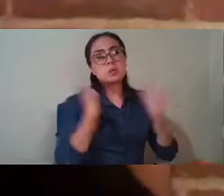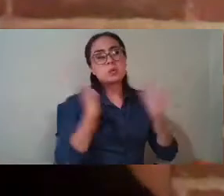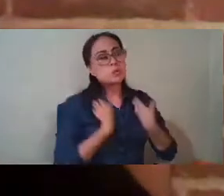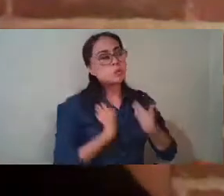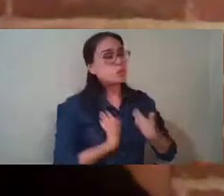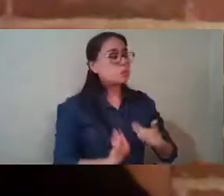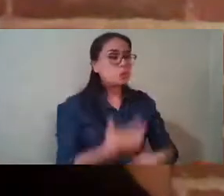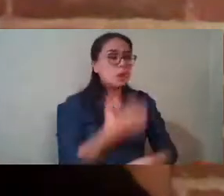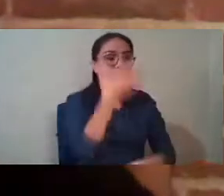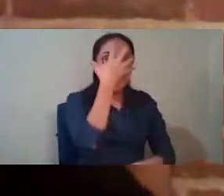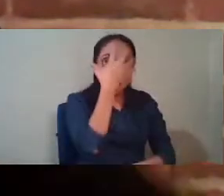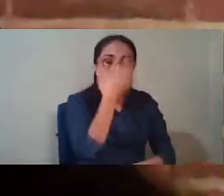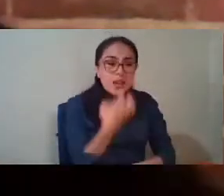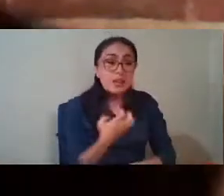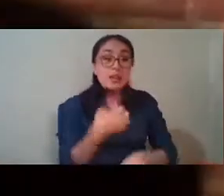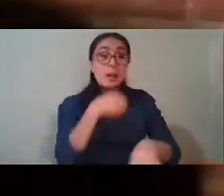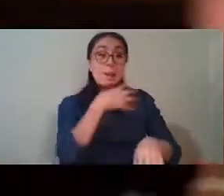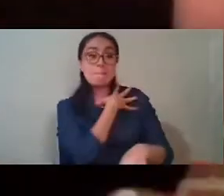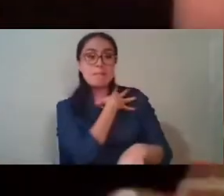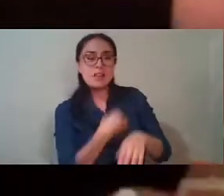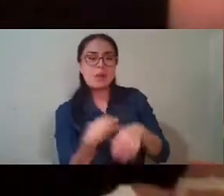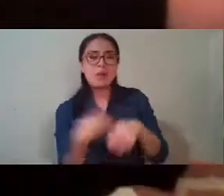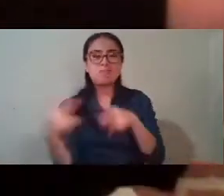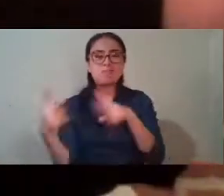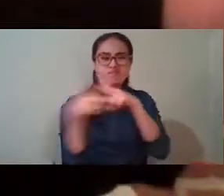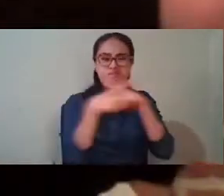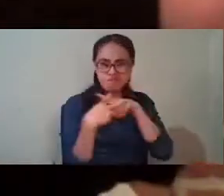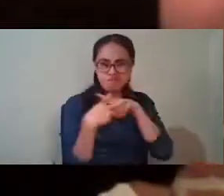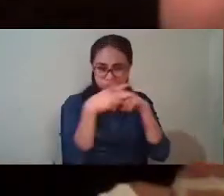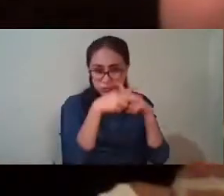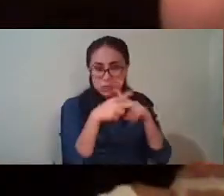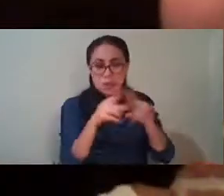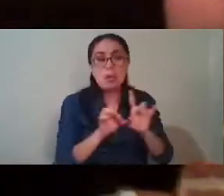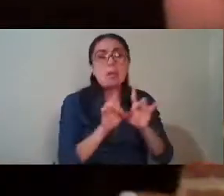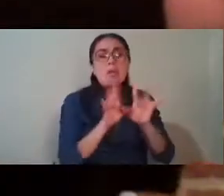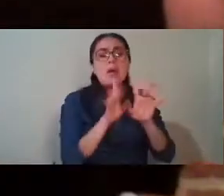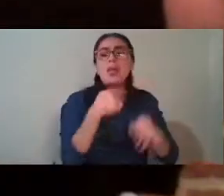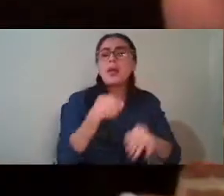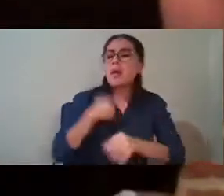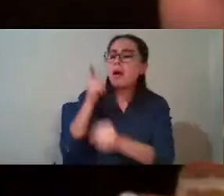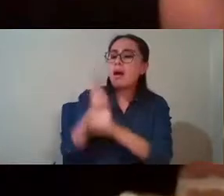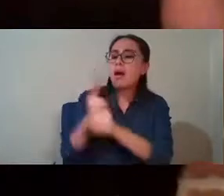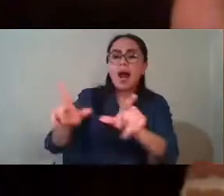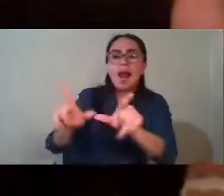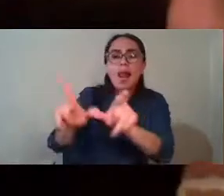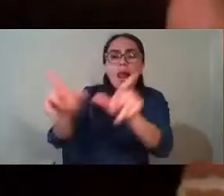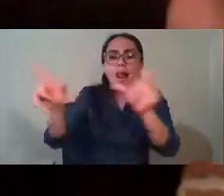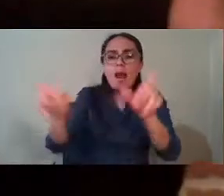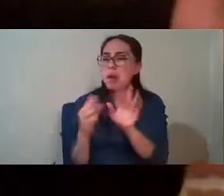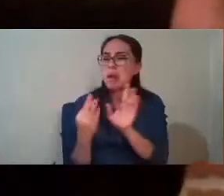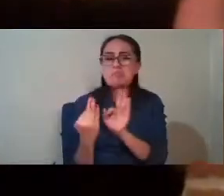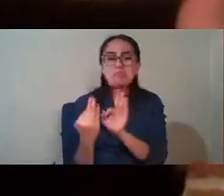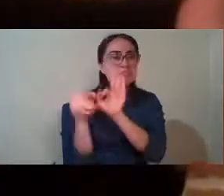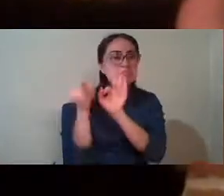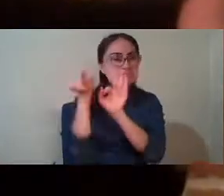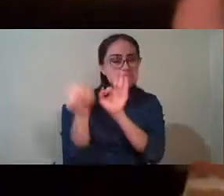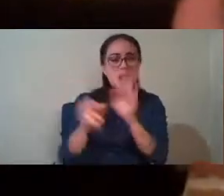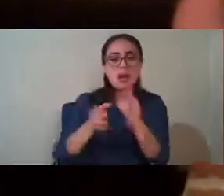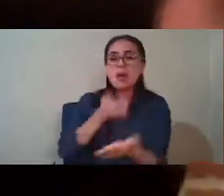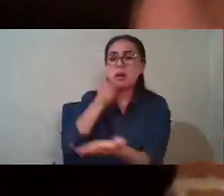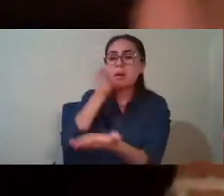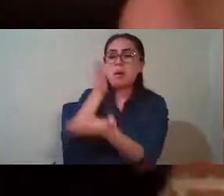peleando. Entonces yo decidí llevarlos a pescar a una lagunita que había ahí cerca. Cuando llegué a la lagunita...